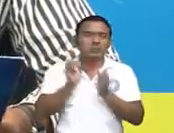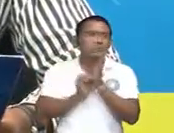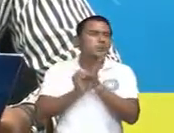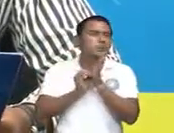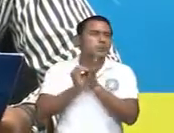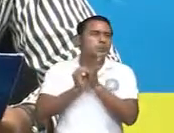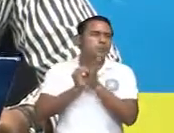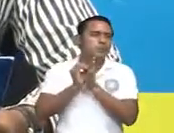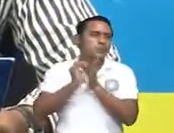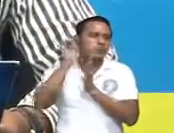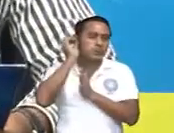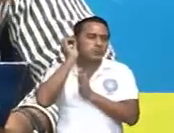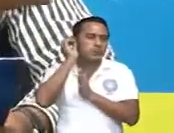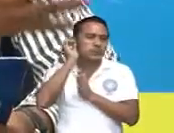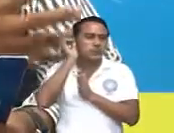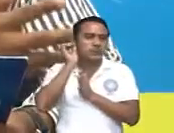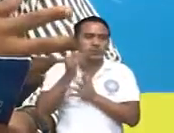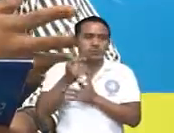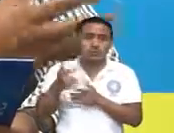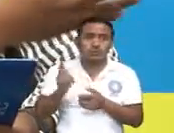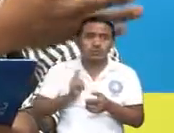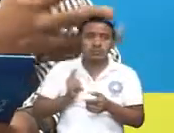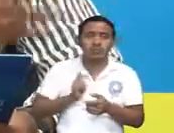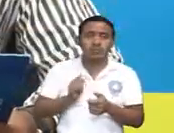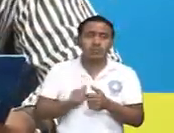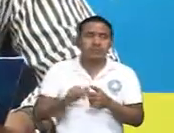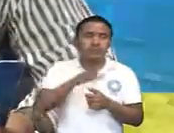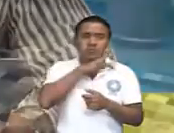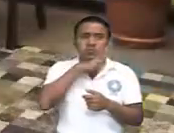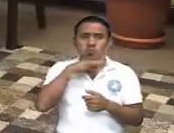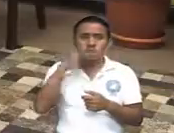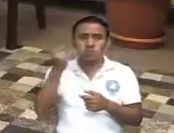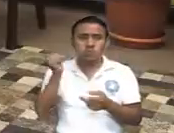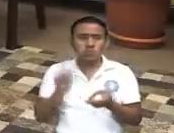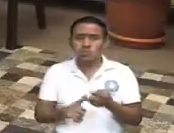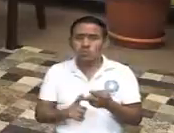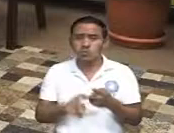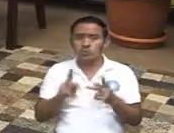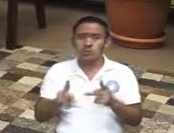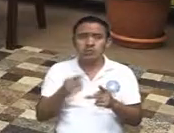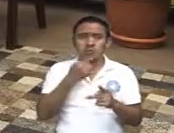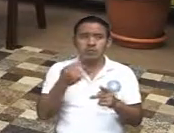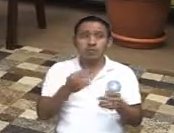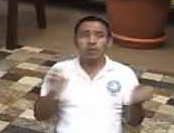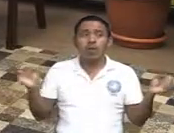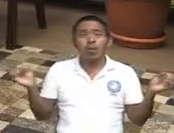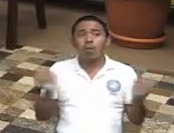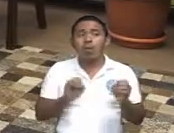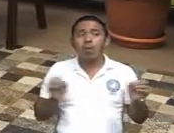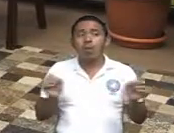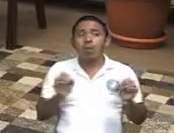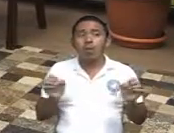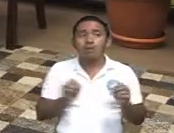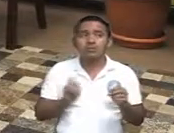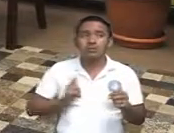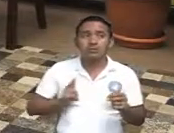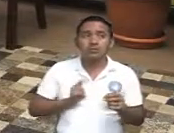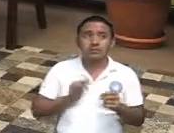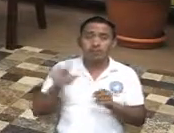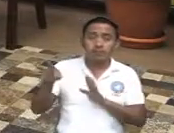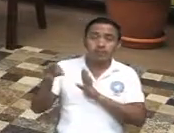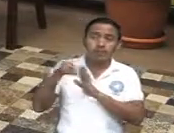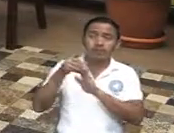los oídos es porque él está sucio como algunos refieren o es porque tiene alguna infección o alguna